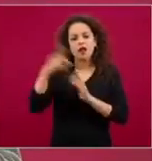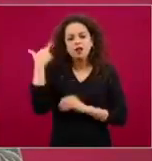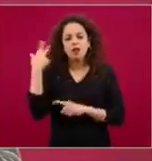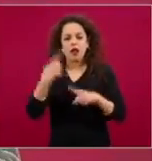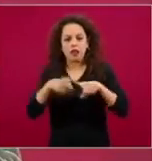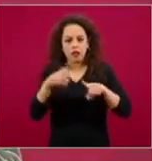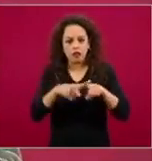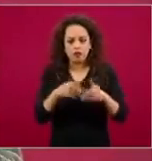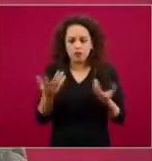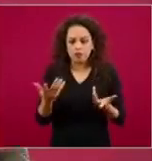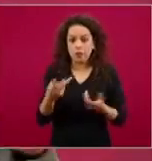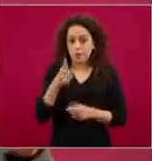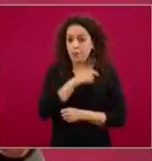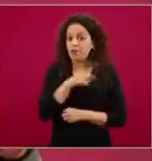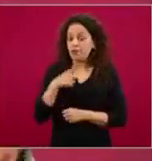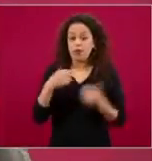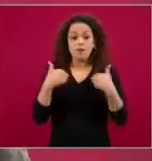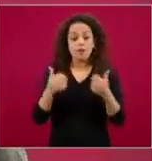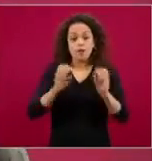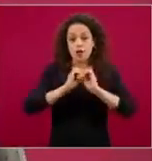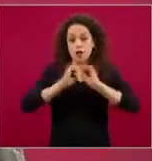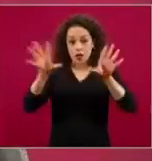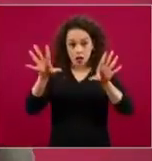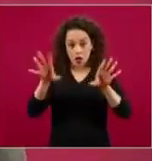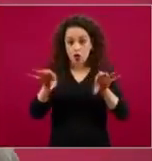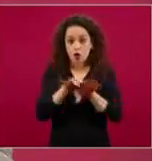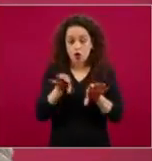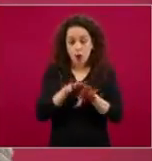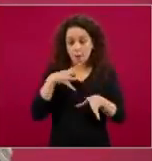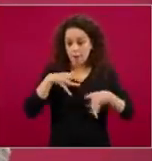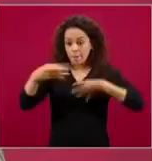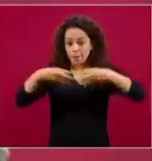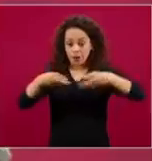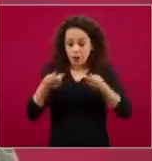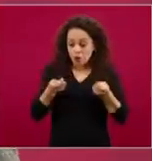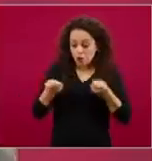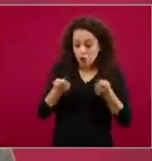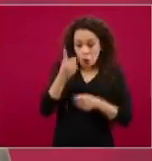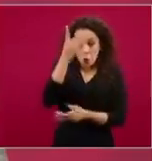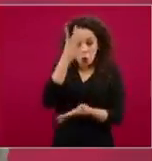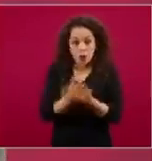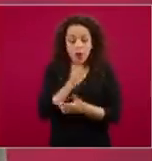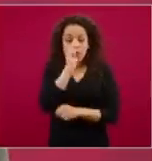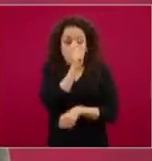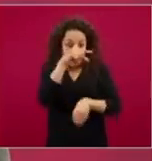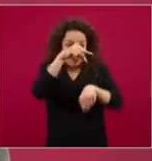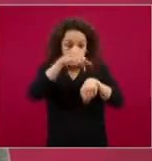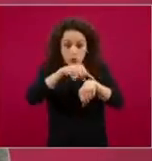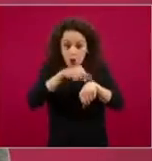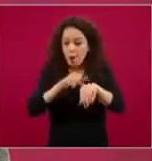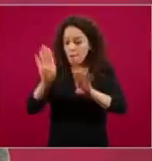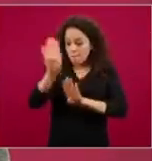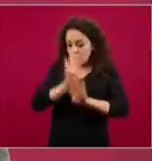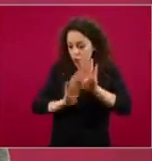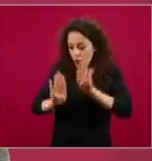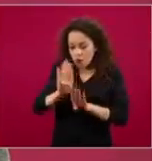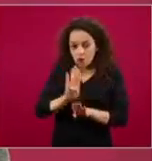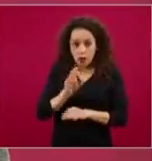claro, el manejo de la epidemia no es solo un tema médico, un tema de la biología de una